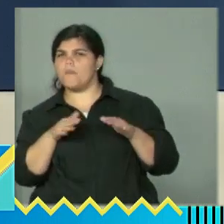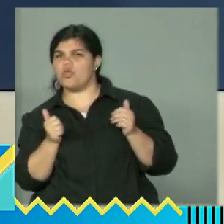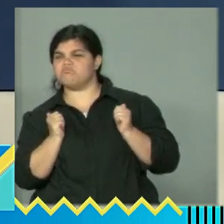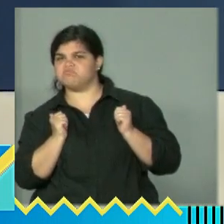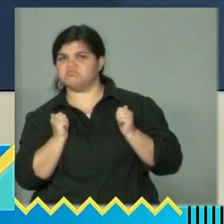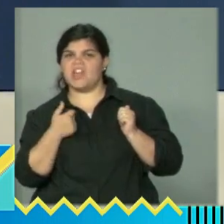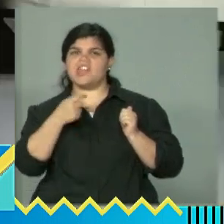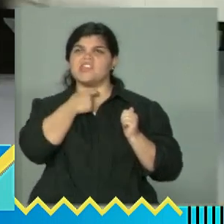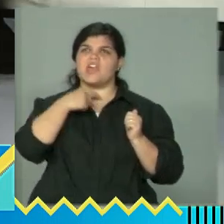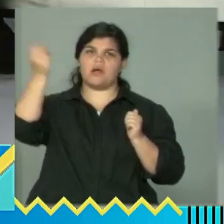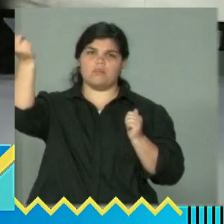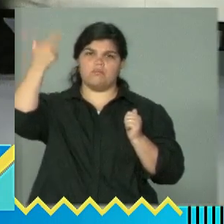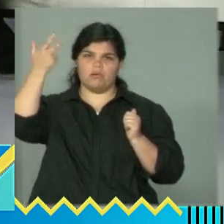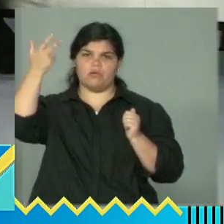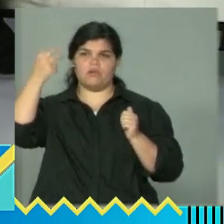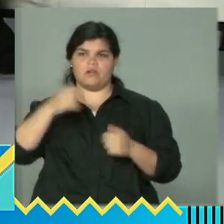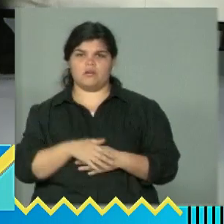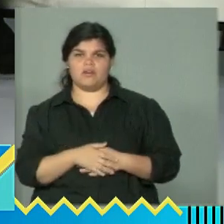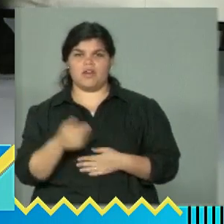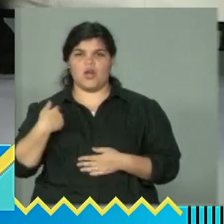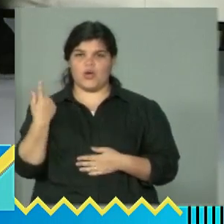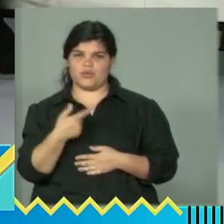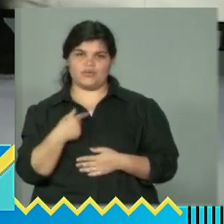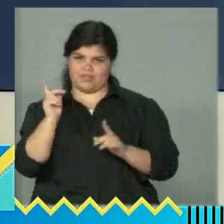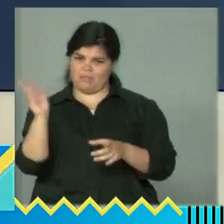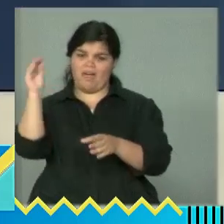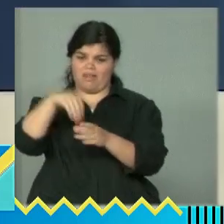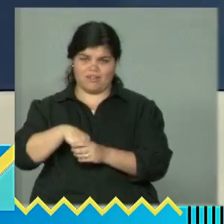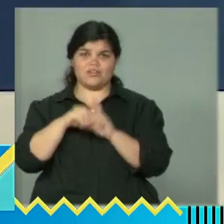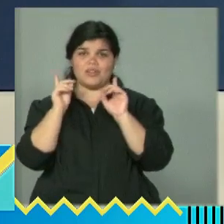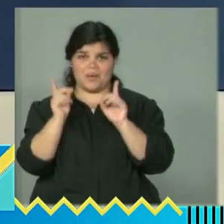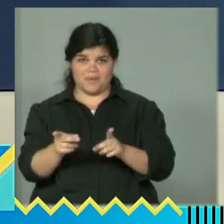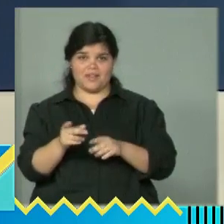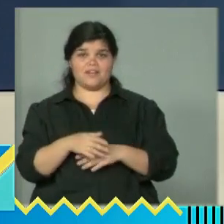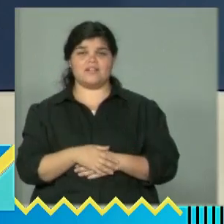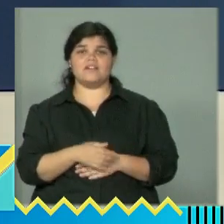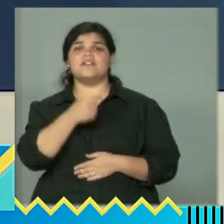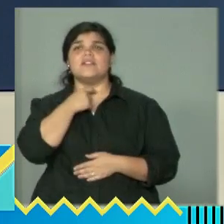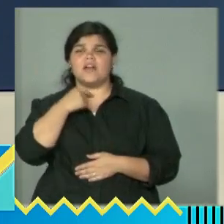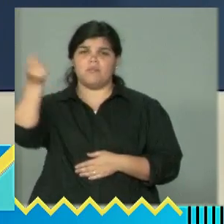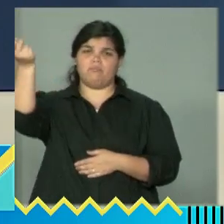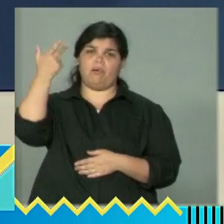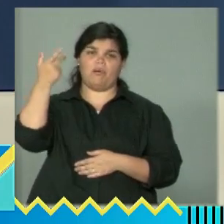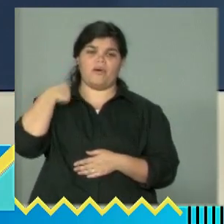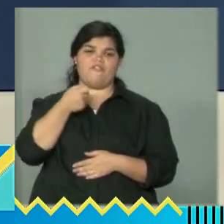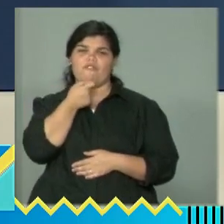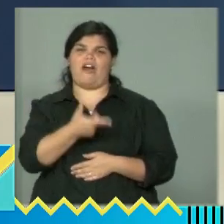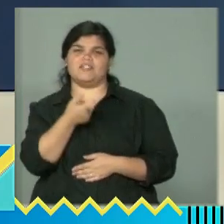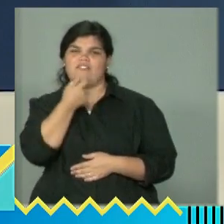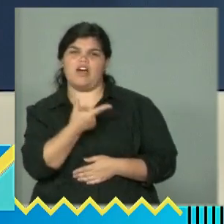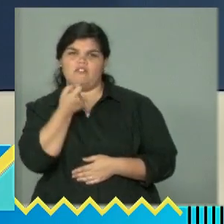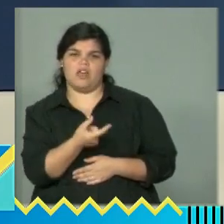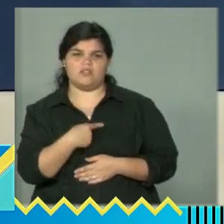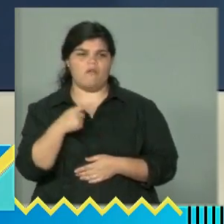Queremos que nos caiga todo arriba, y me incluyo porque también estoy en la generación. Queremos que nos caiga todo arriba, que sea todo más fácil, y no